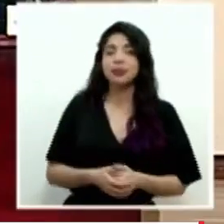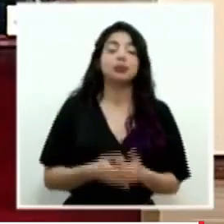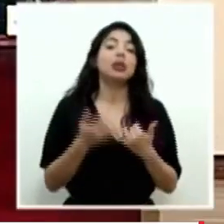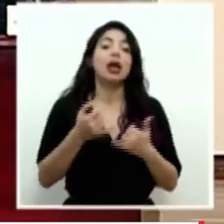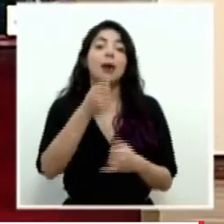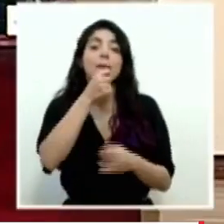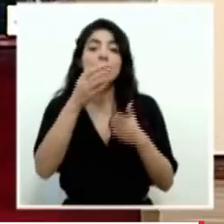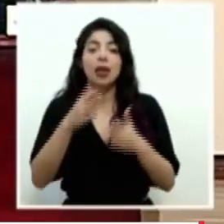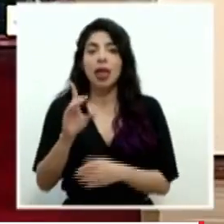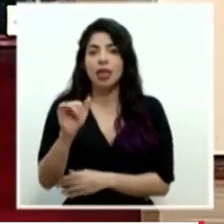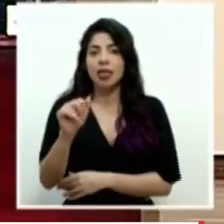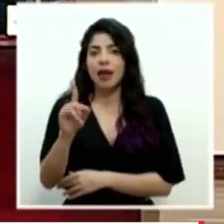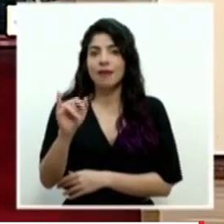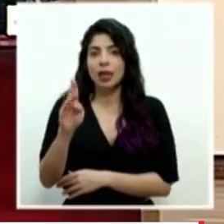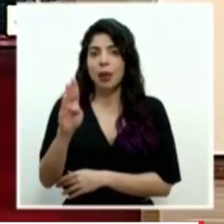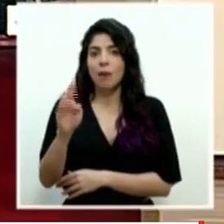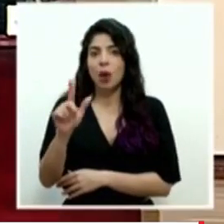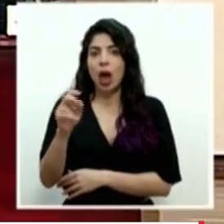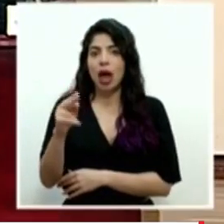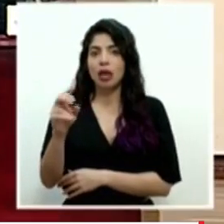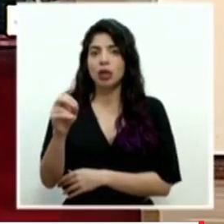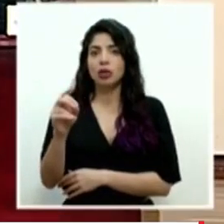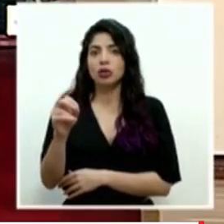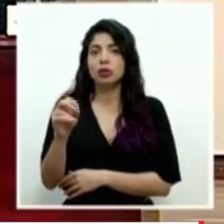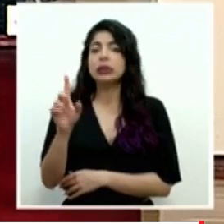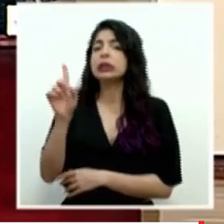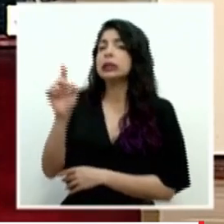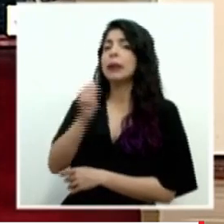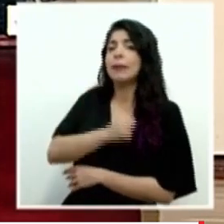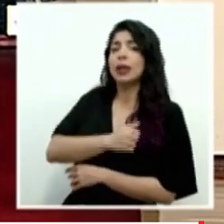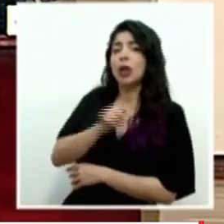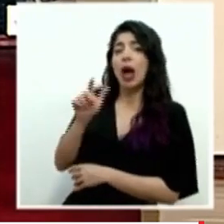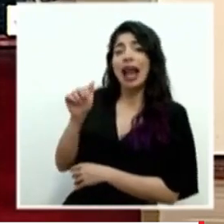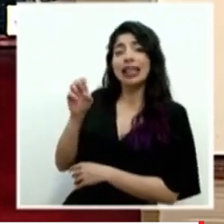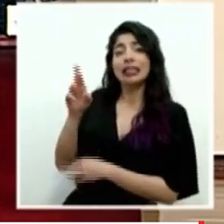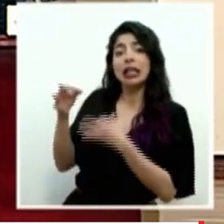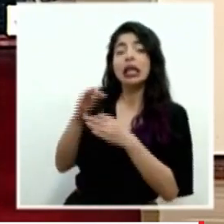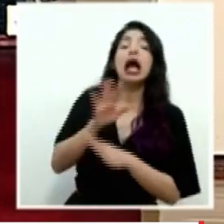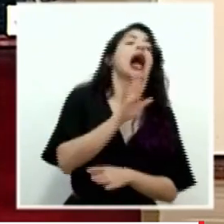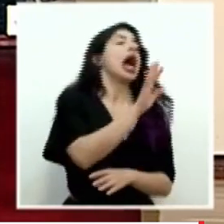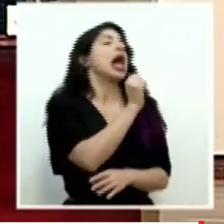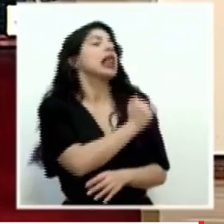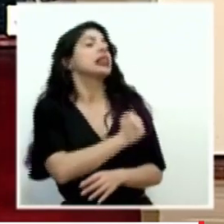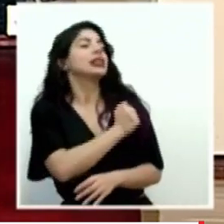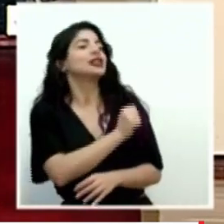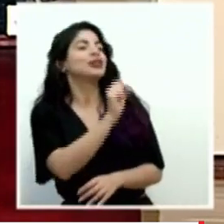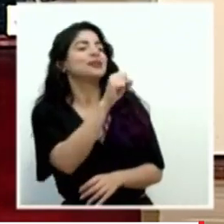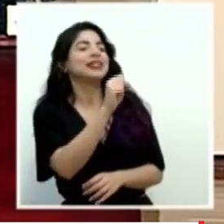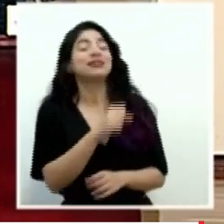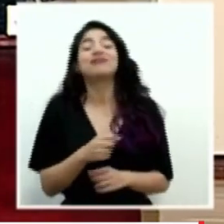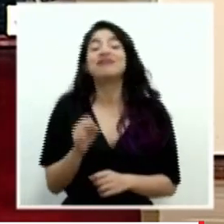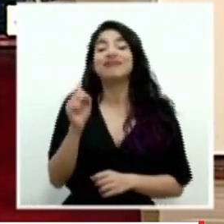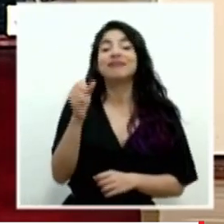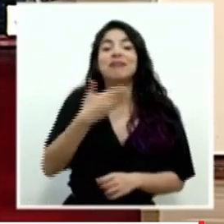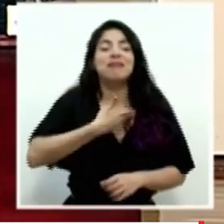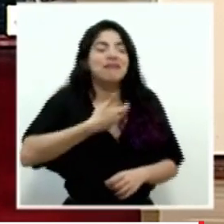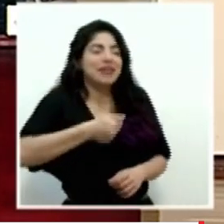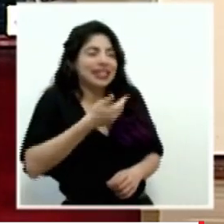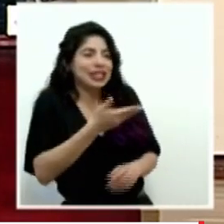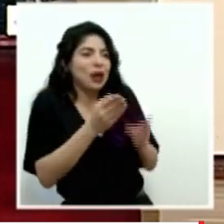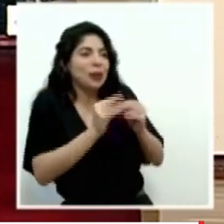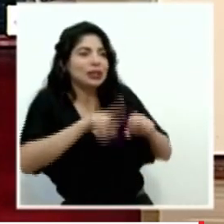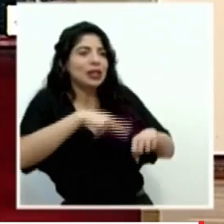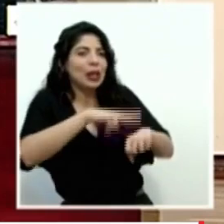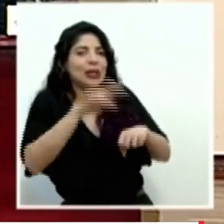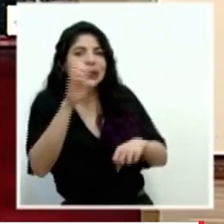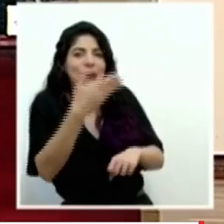con el colega David Bolaños, del medio Interfer. Don Alexander, nos iba a precisar. Ah, disculpe. Sí, gracias. Presidente de la